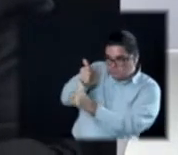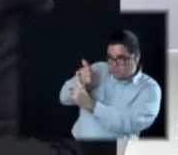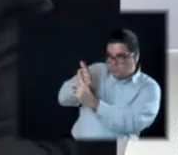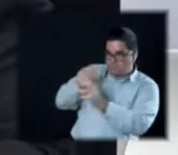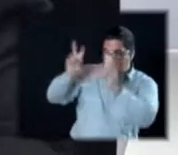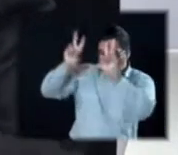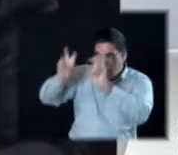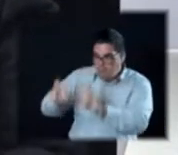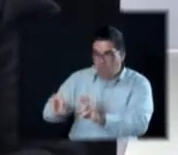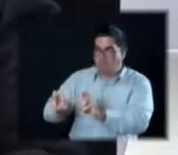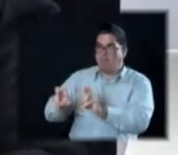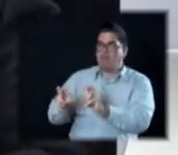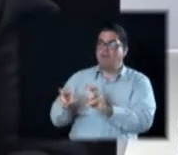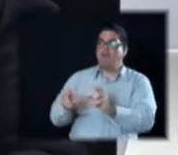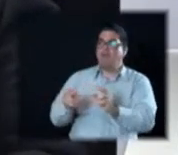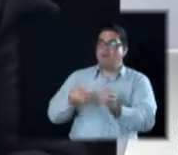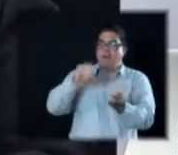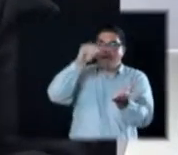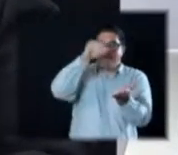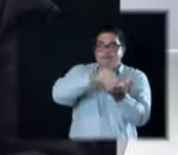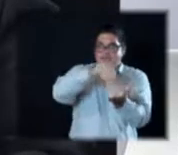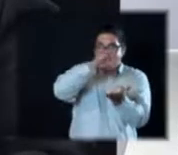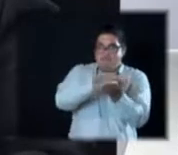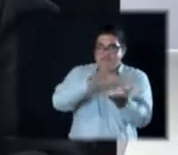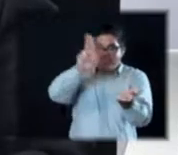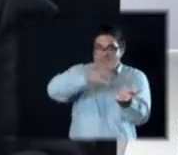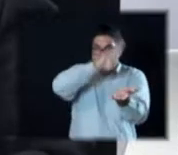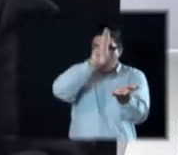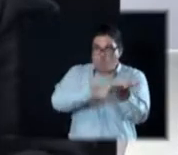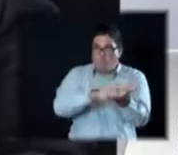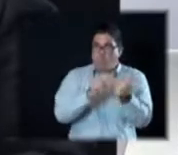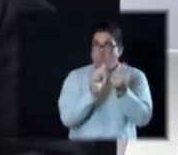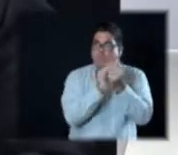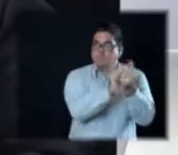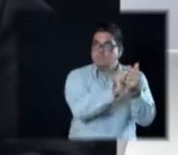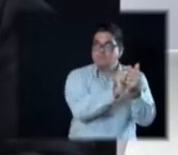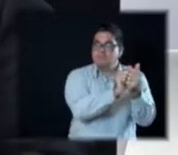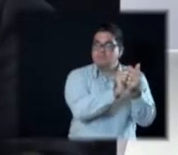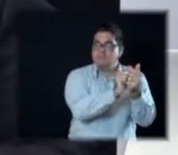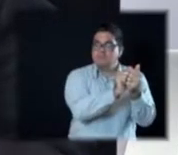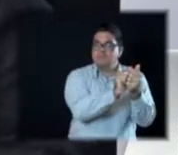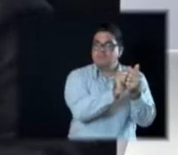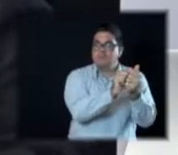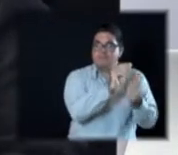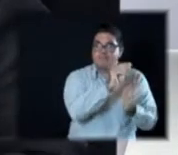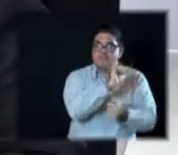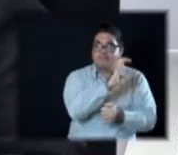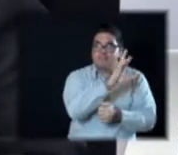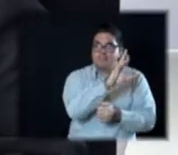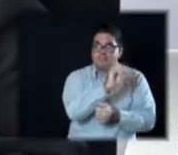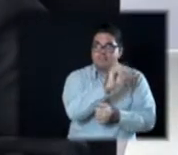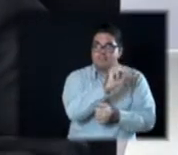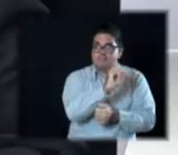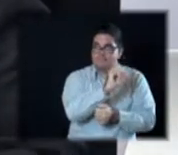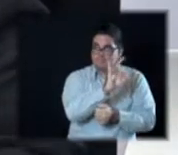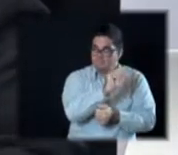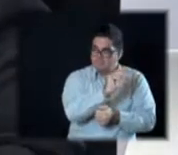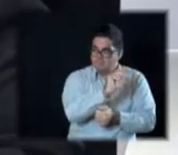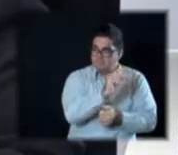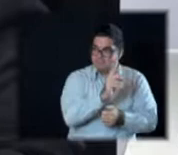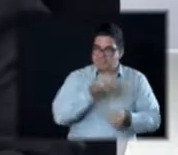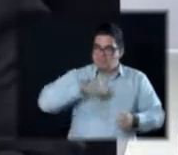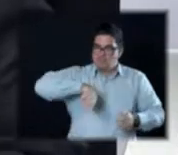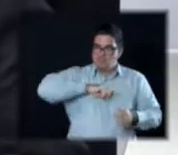hacen el análisis y el contrato se firma con Microsoft. Y ellos comienzan a hacer el proceso, porque cuando nosotros